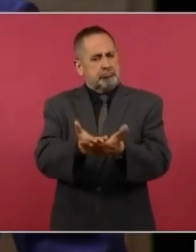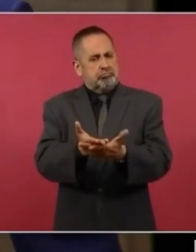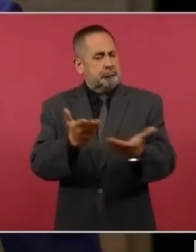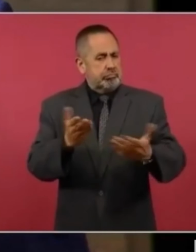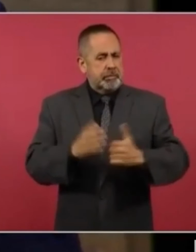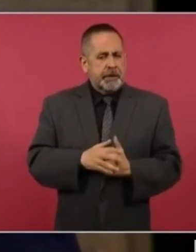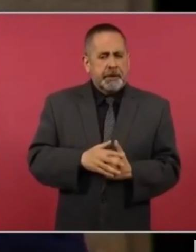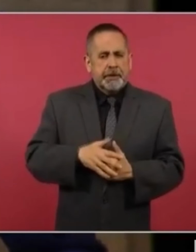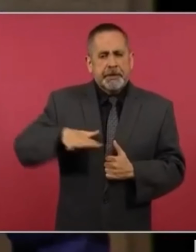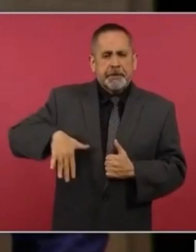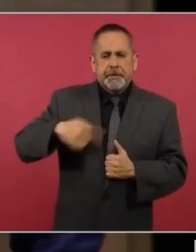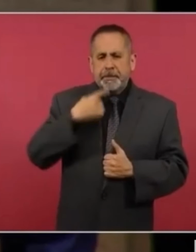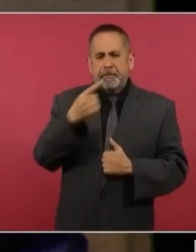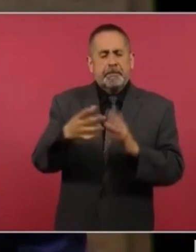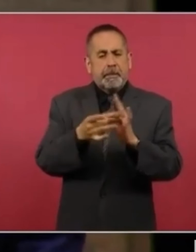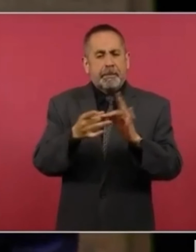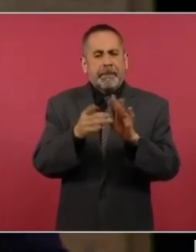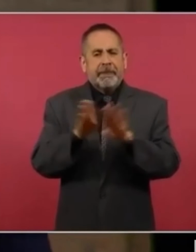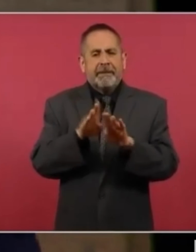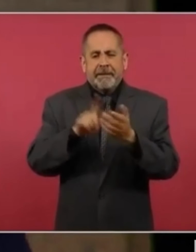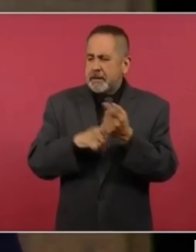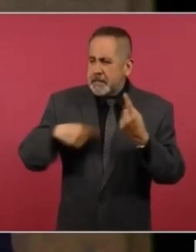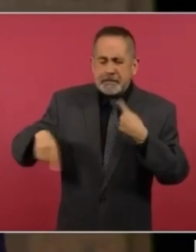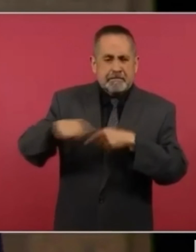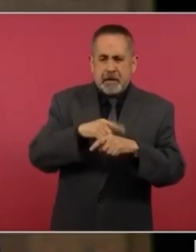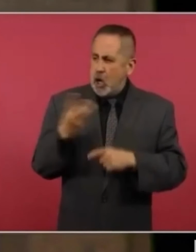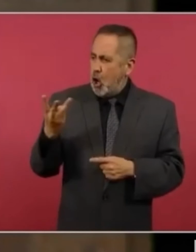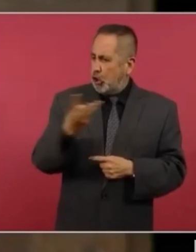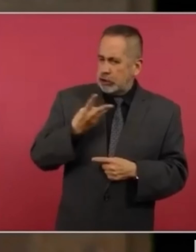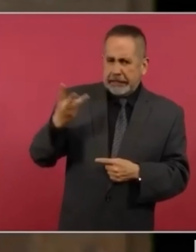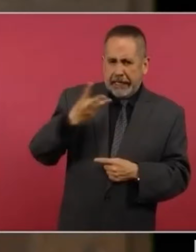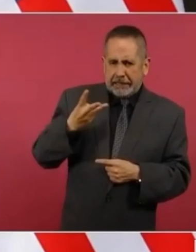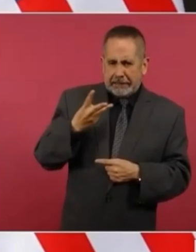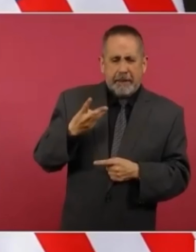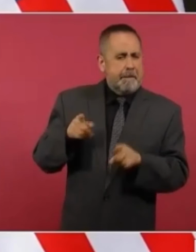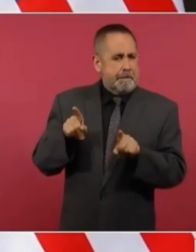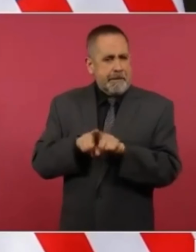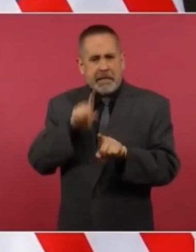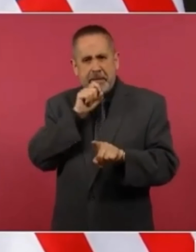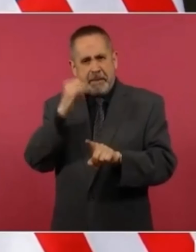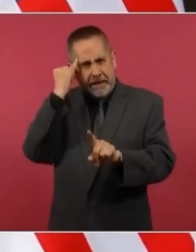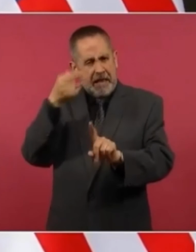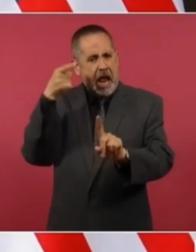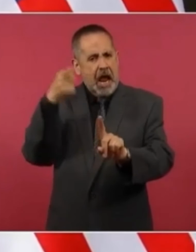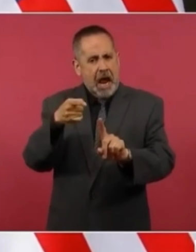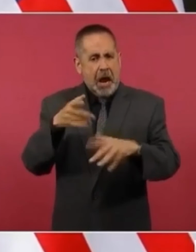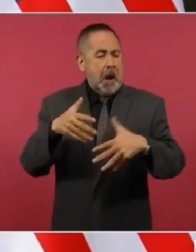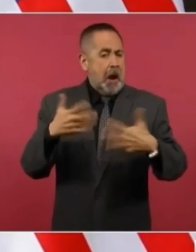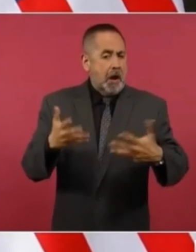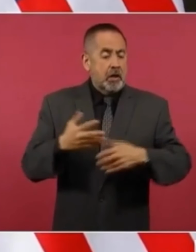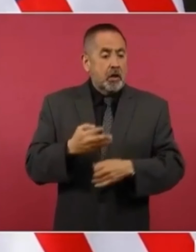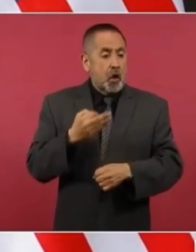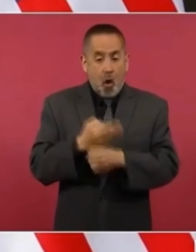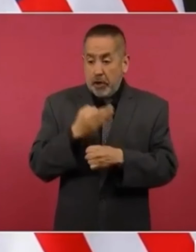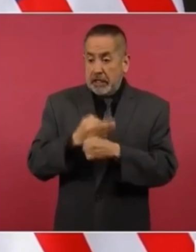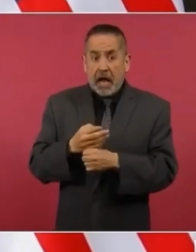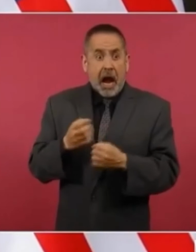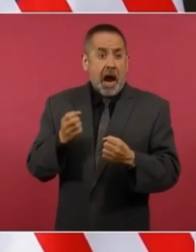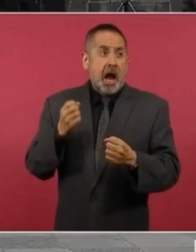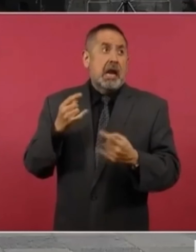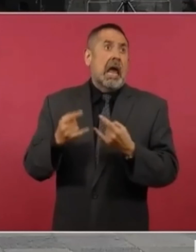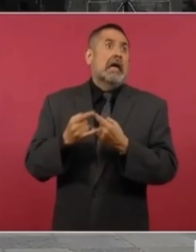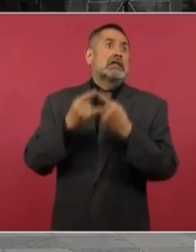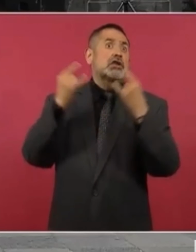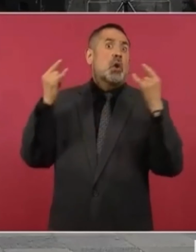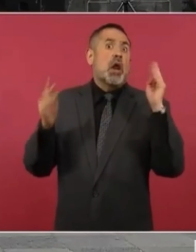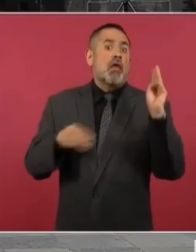Como se mencionó, como lo mencionamos los tres de alguna forma u otra, esta ha sido la migración más grande de la historia de